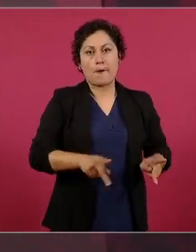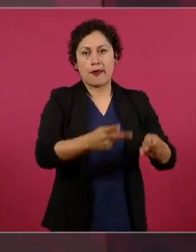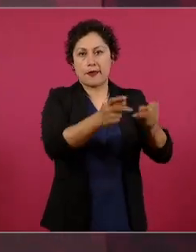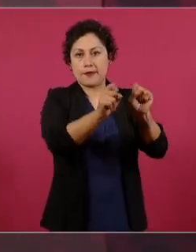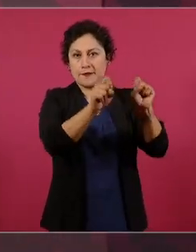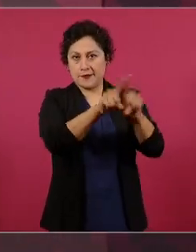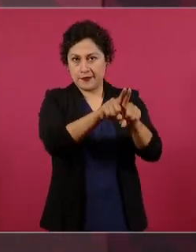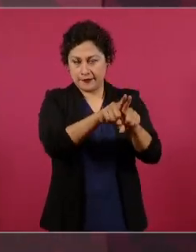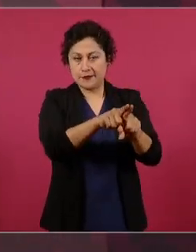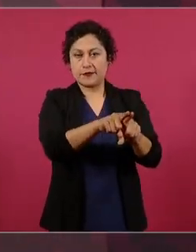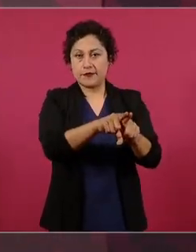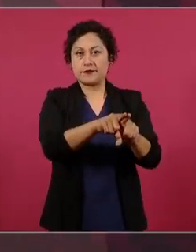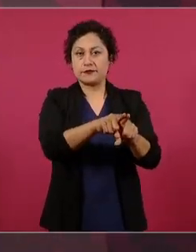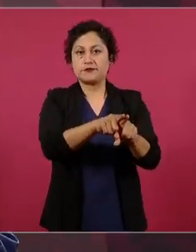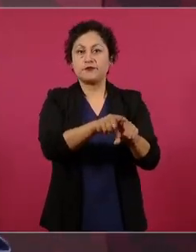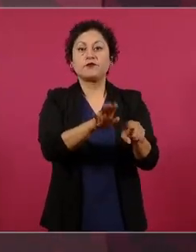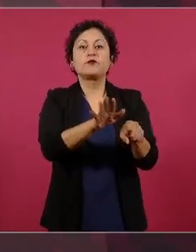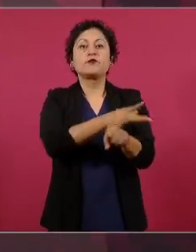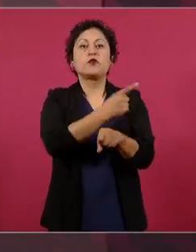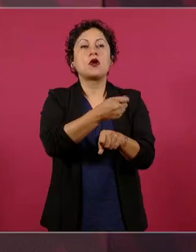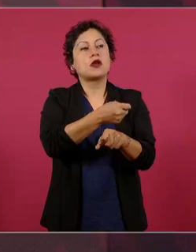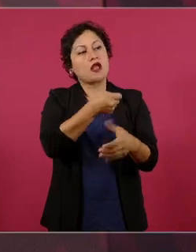los amenazaban,